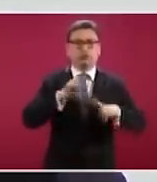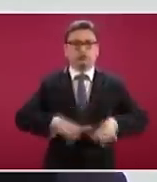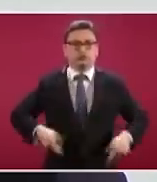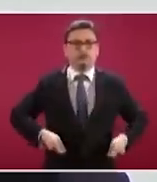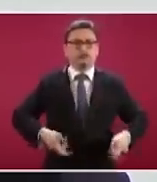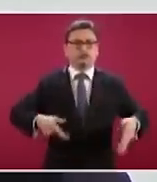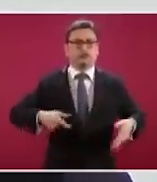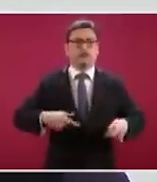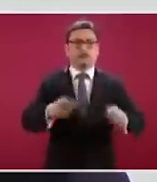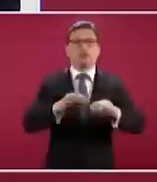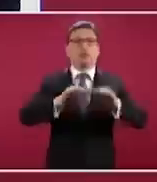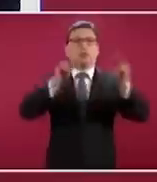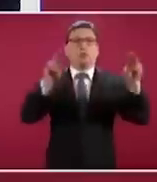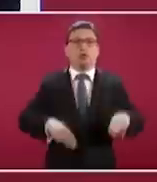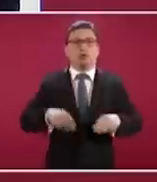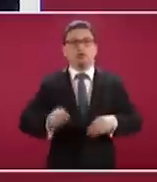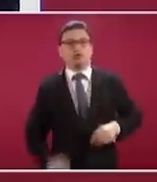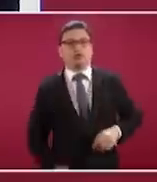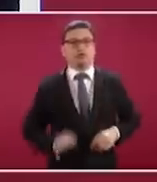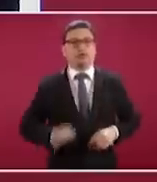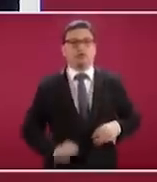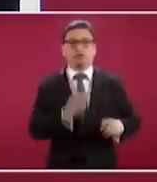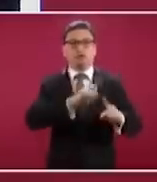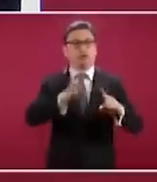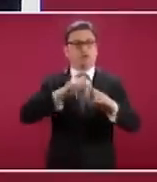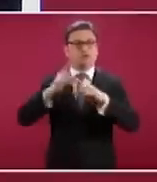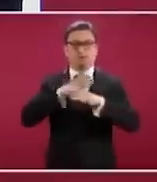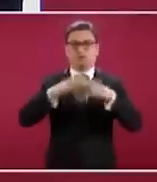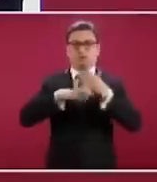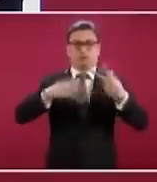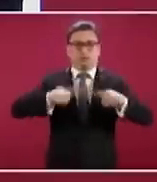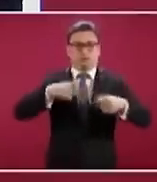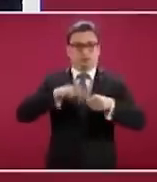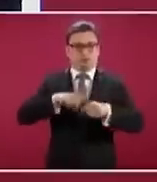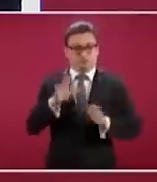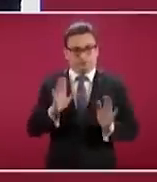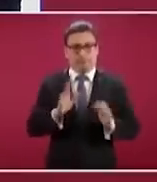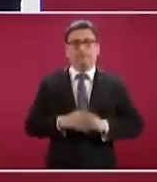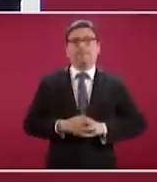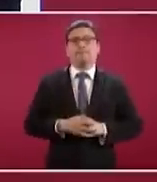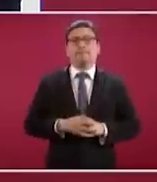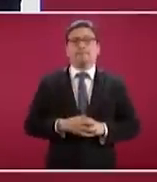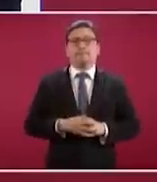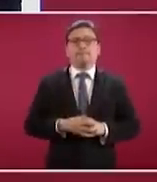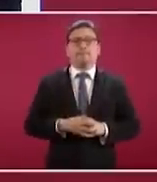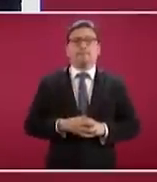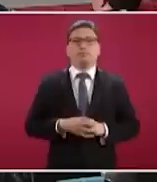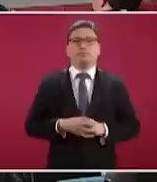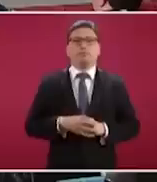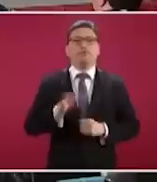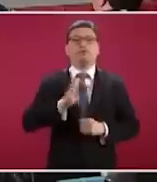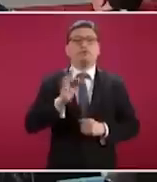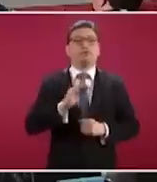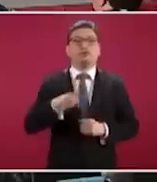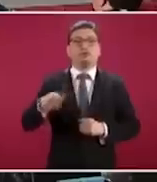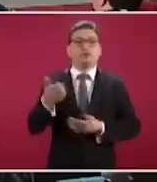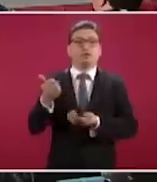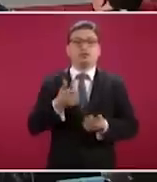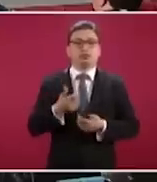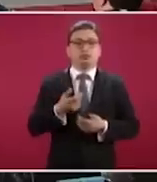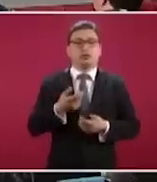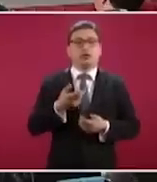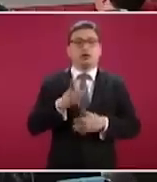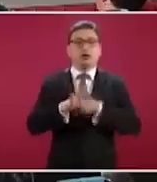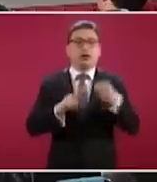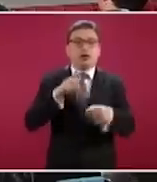ruedas, muebles, bastones, entre otros de uso personal. En caso de mascotas domésticas